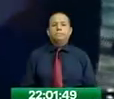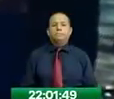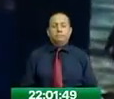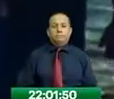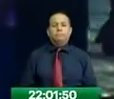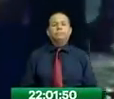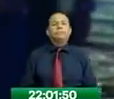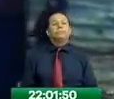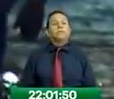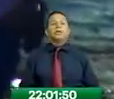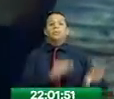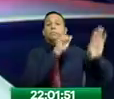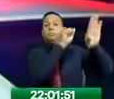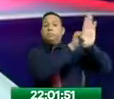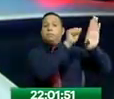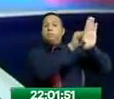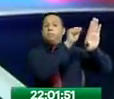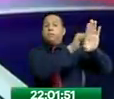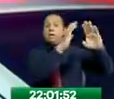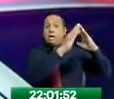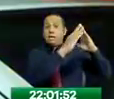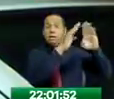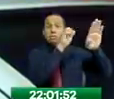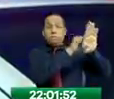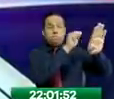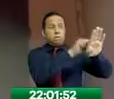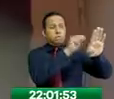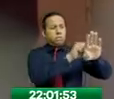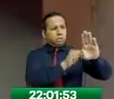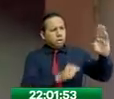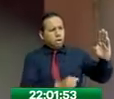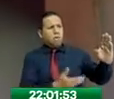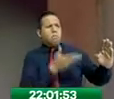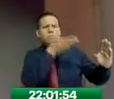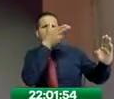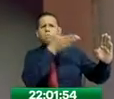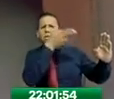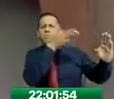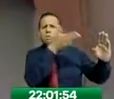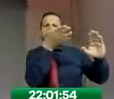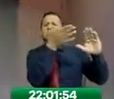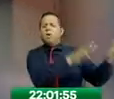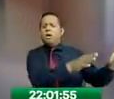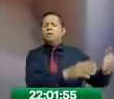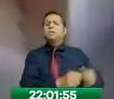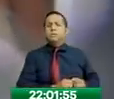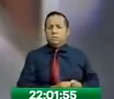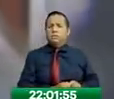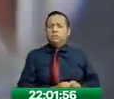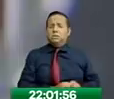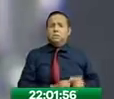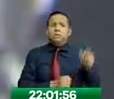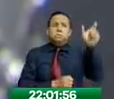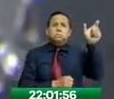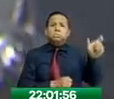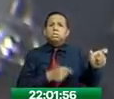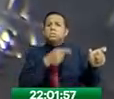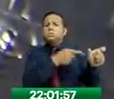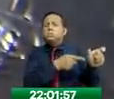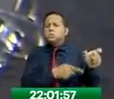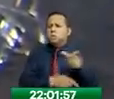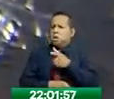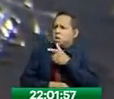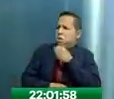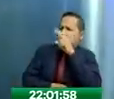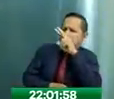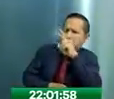Lo llamaron a la puerta de su casa para asesinarlo. Y es que antes de que la víctima se percatara de